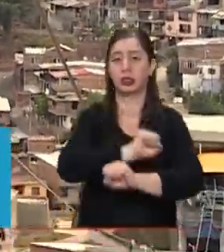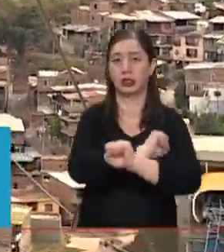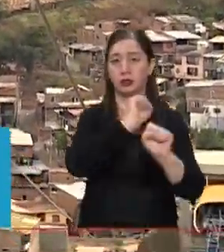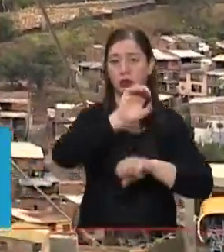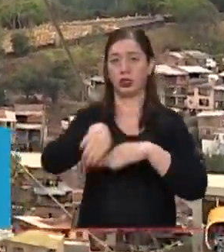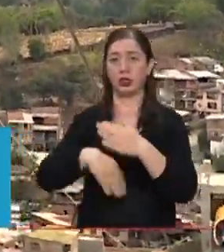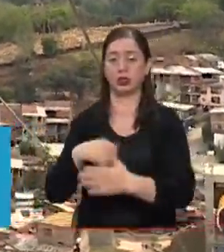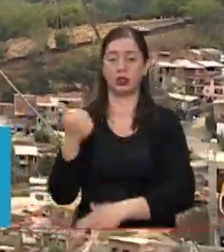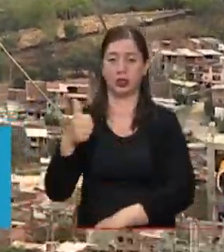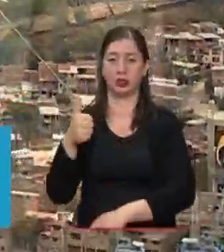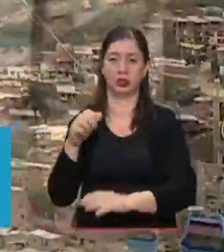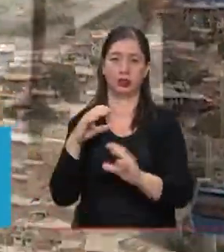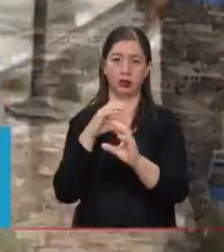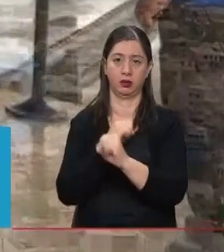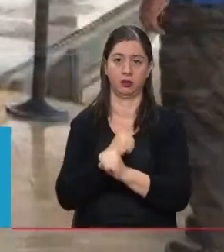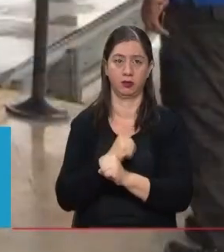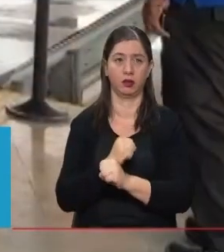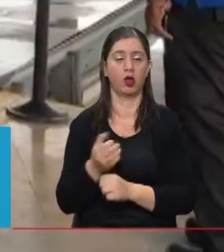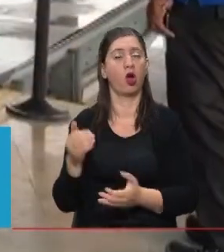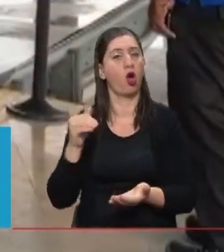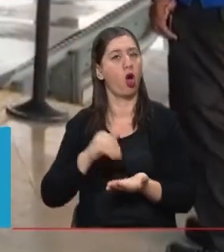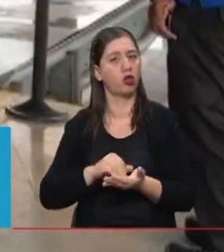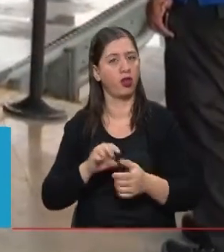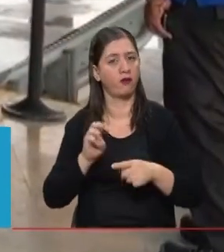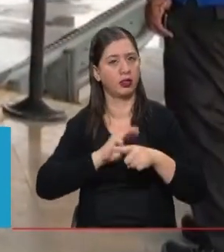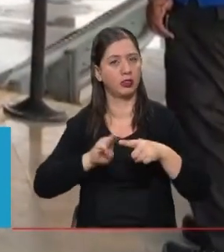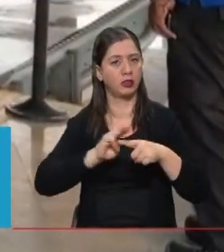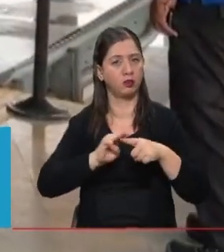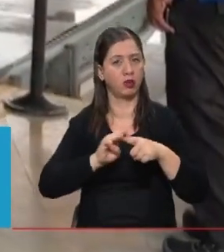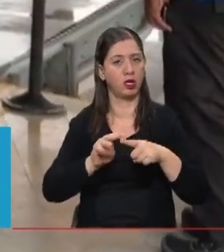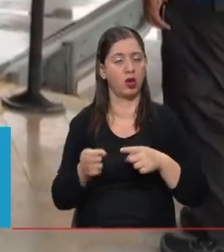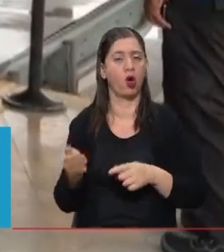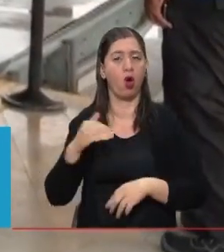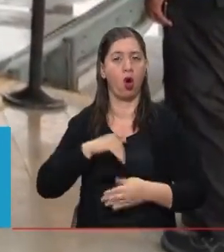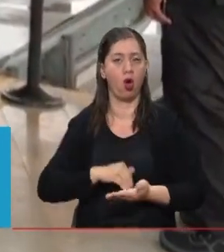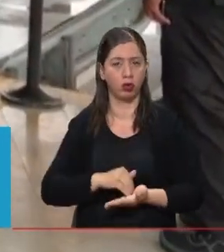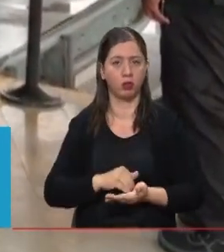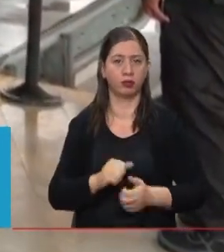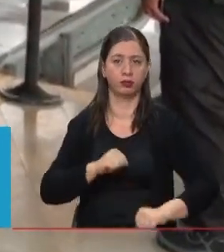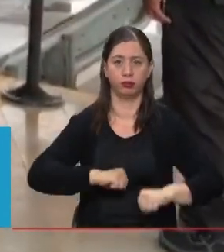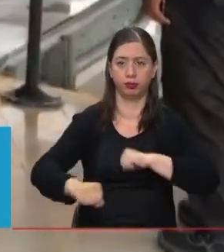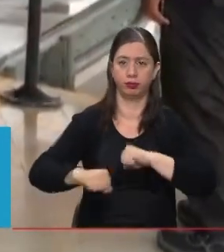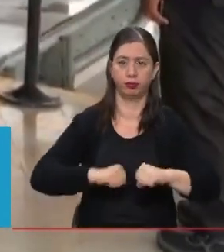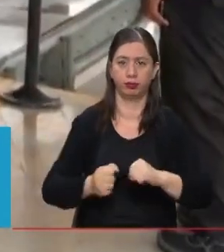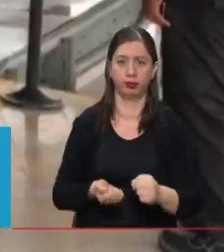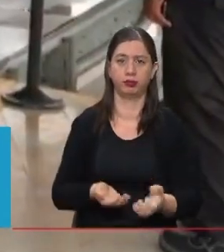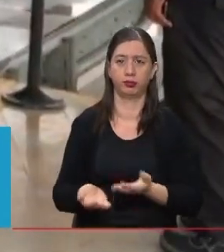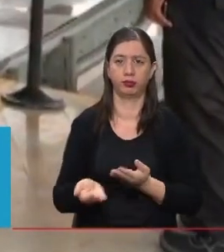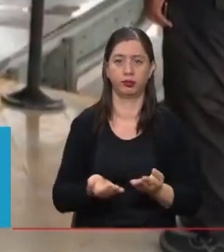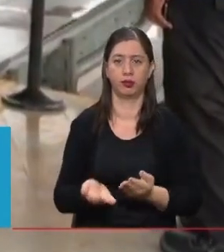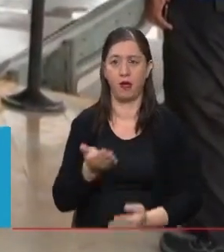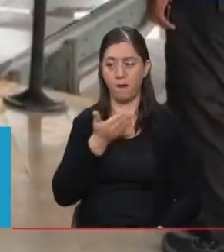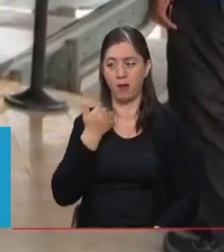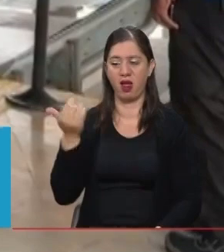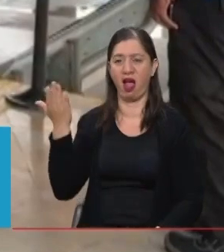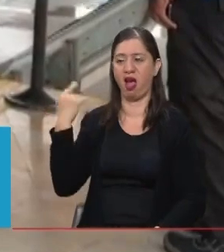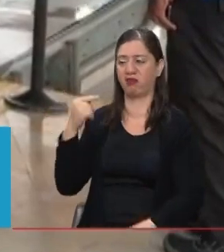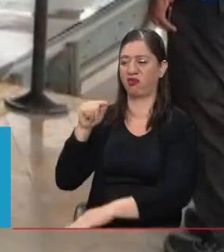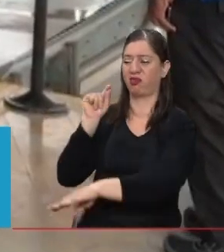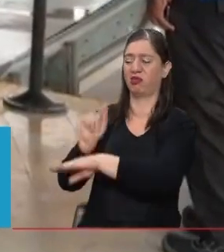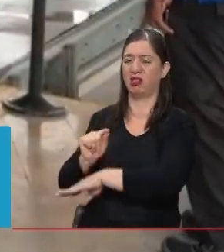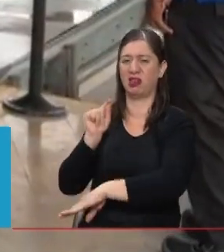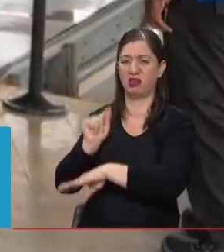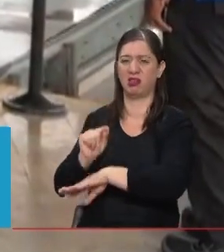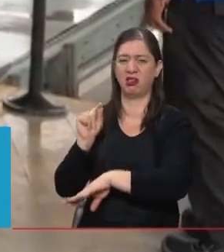noche. La reactivación nuevamente del Mío va a mejorar el sistema de transporte que en los últimos días ha venido tan criticado por la ciudad, por